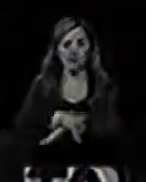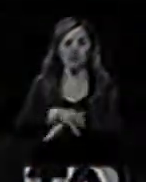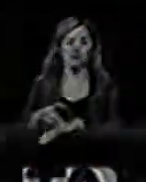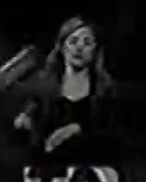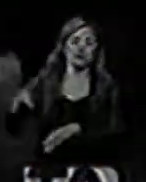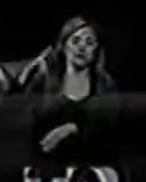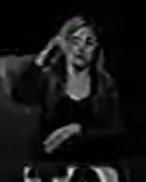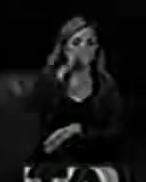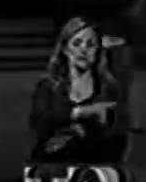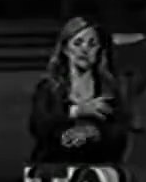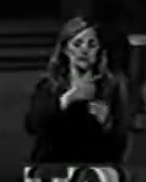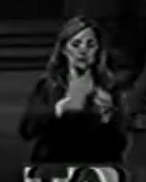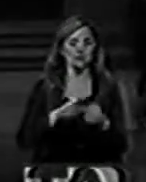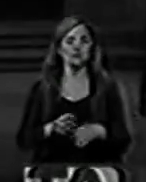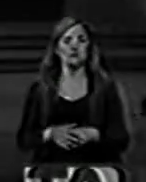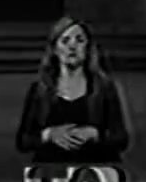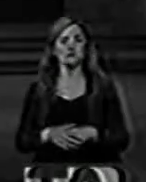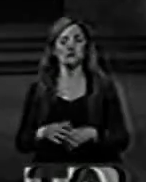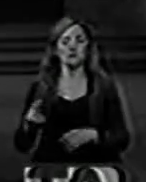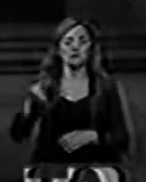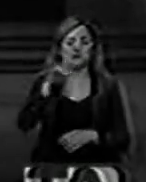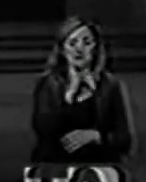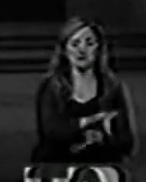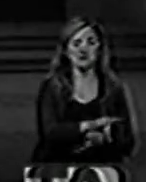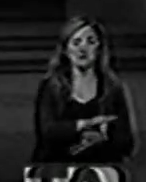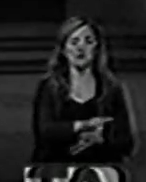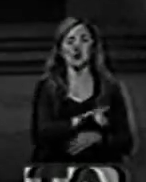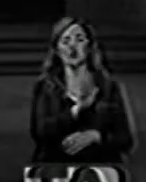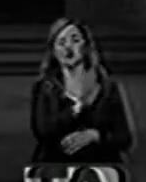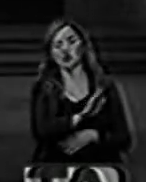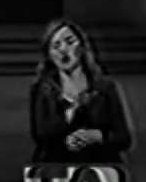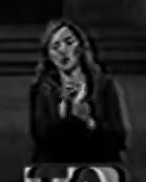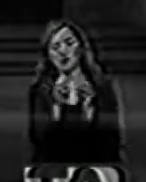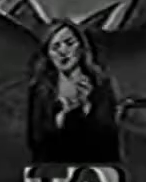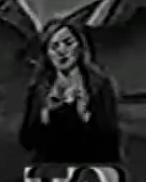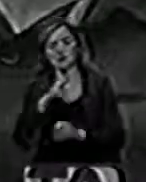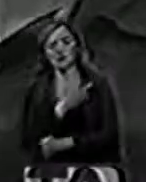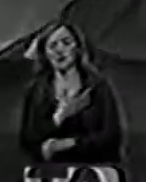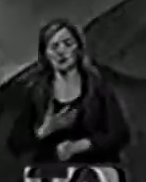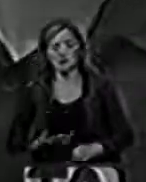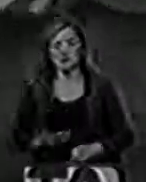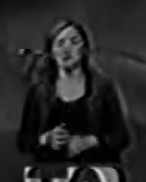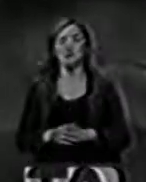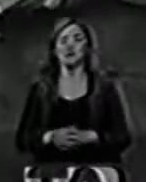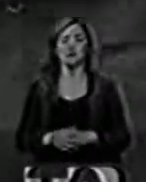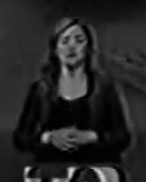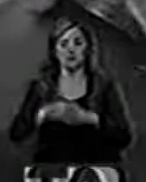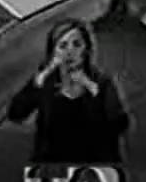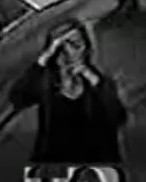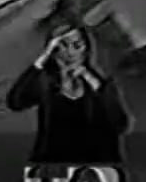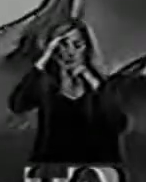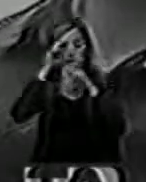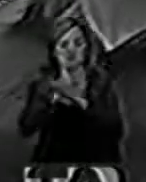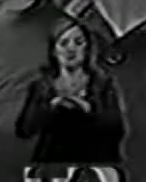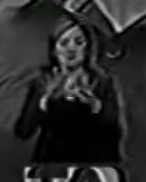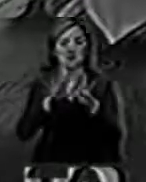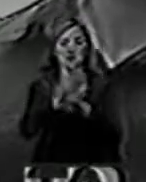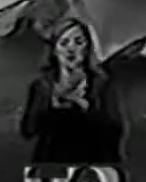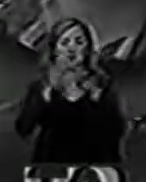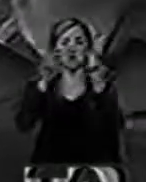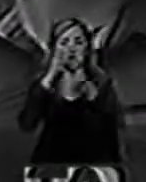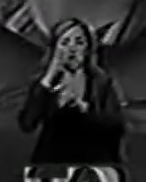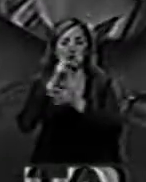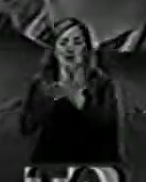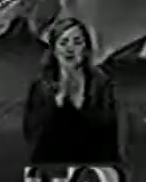aérea hacia la capital a su arribo vicuña se traslado en la vicepresidencia y hasta el cierre de este noticiero no se ha referido públicamente